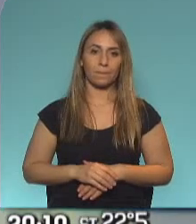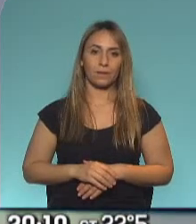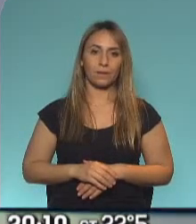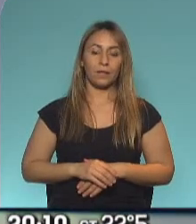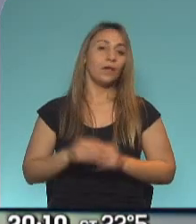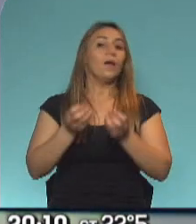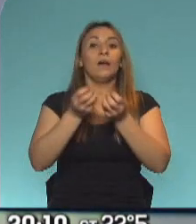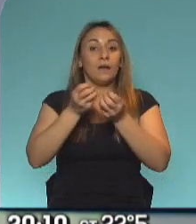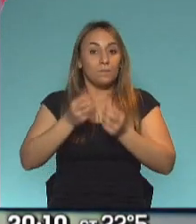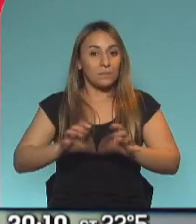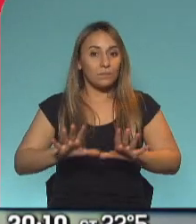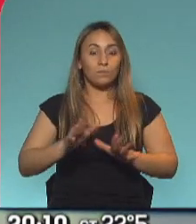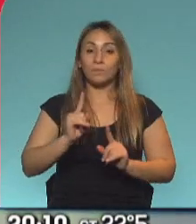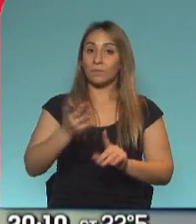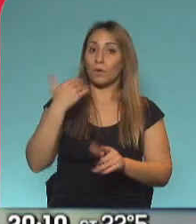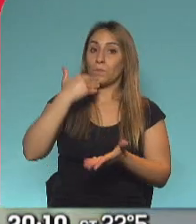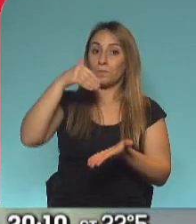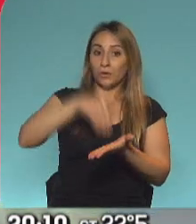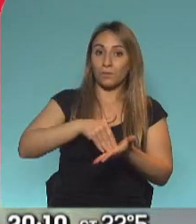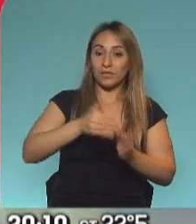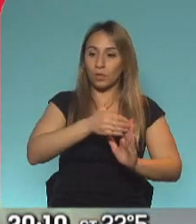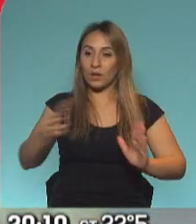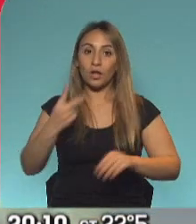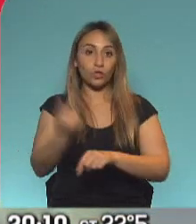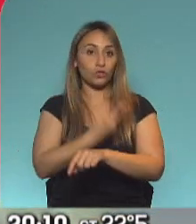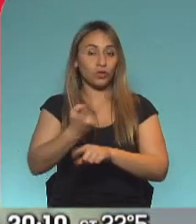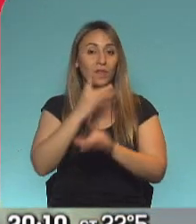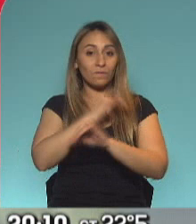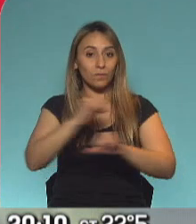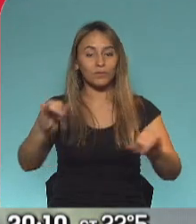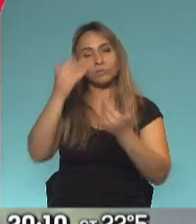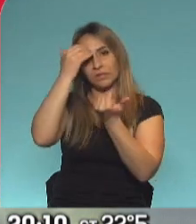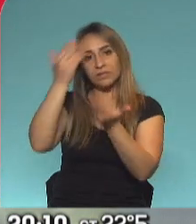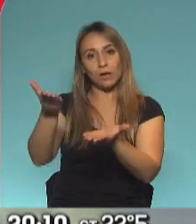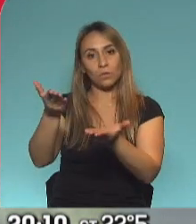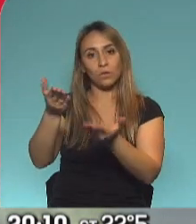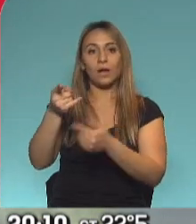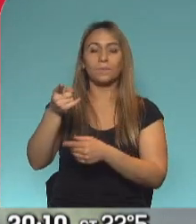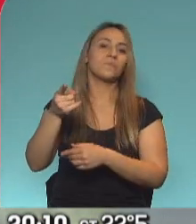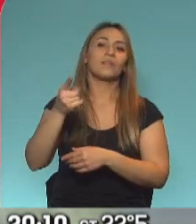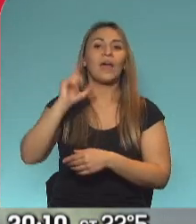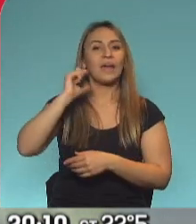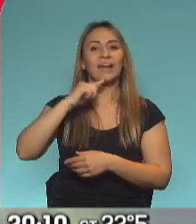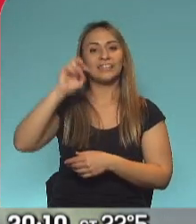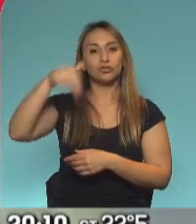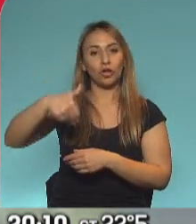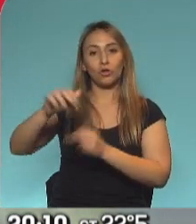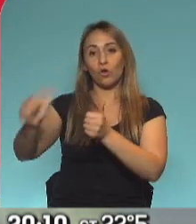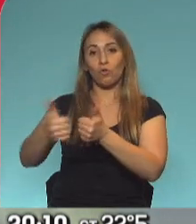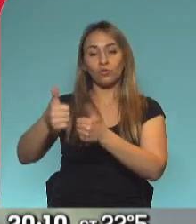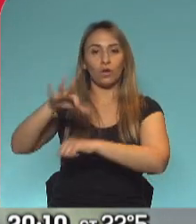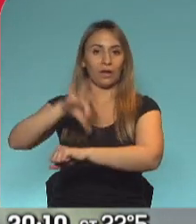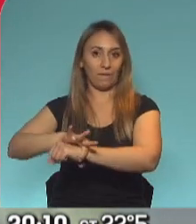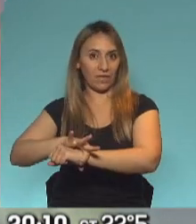Comenzamos a cumplir una de las interesantes promesas para estas 2 horas de información. Vamos a saludar a Gastón Zulach, que está allí junto a